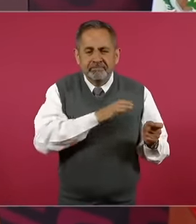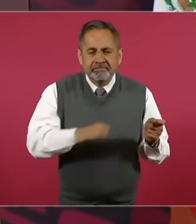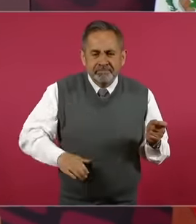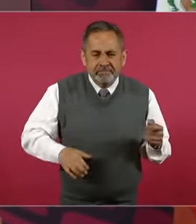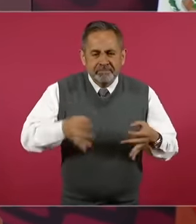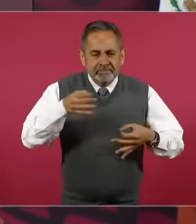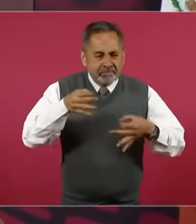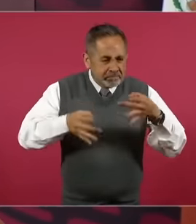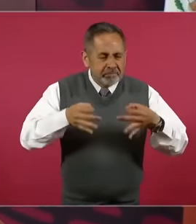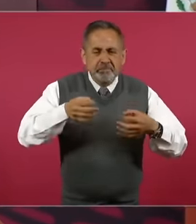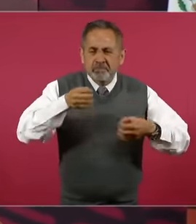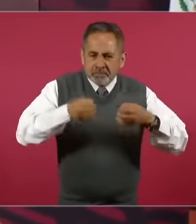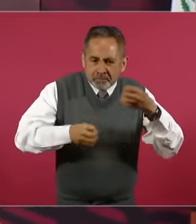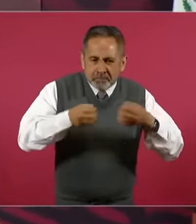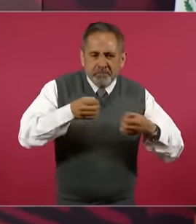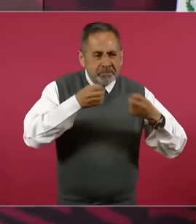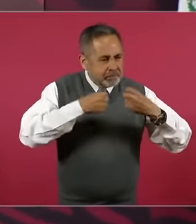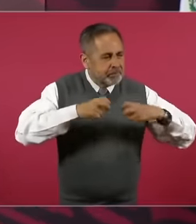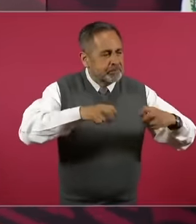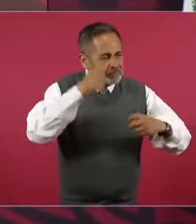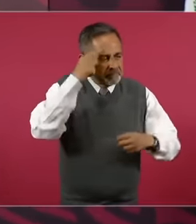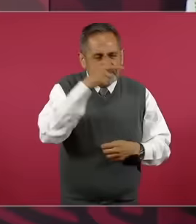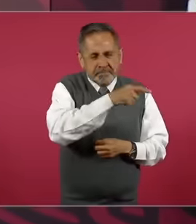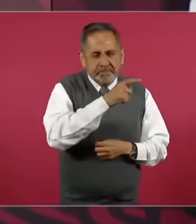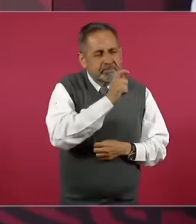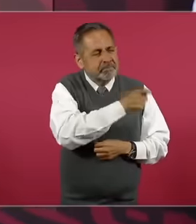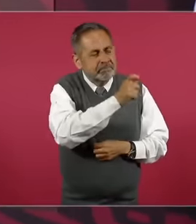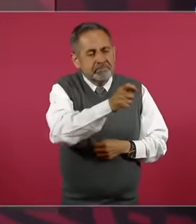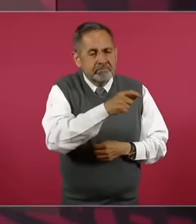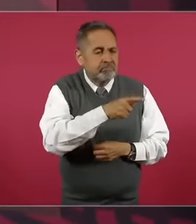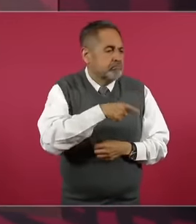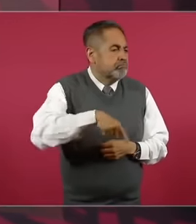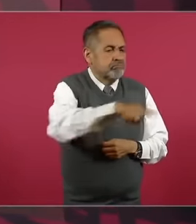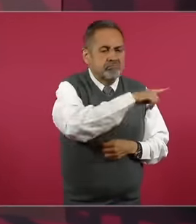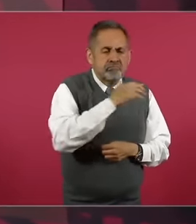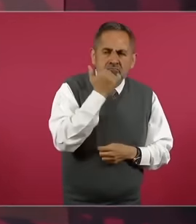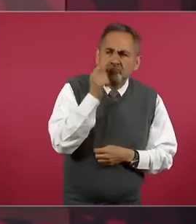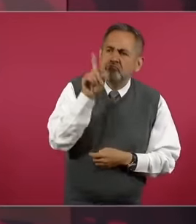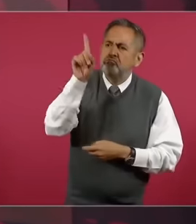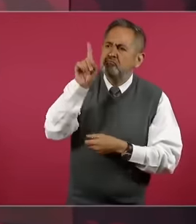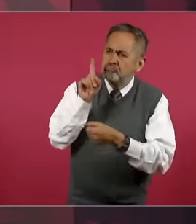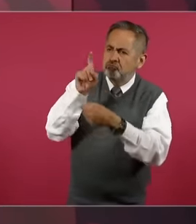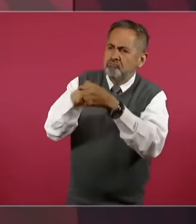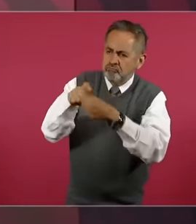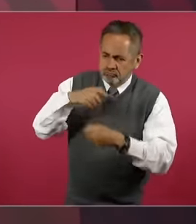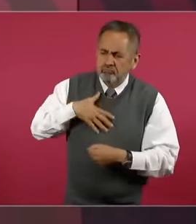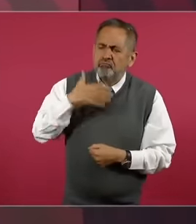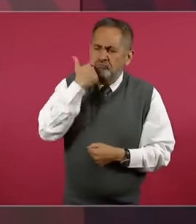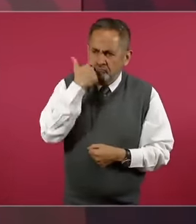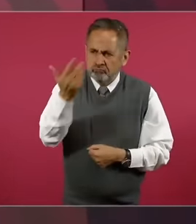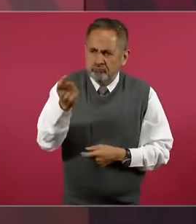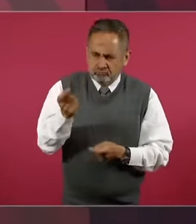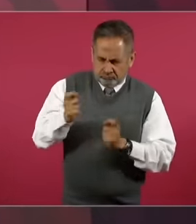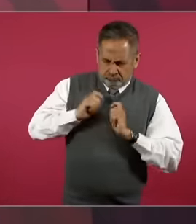a magistrados, a ministros, todos los que se inscriban, y